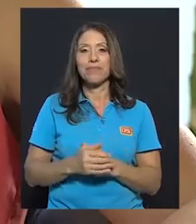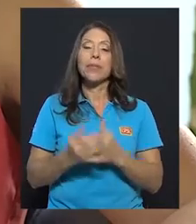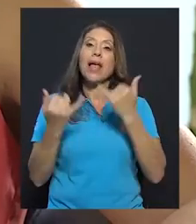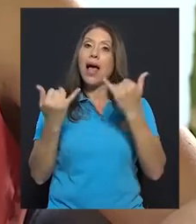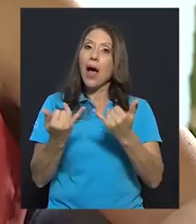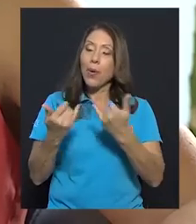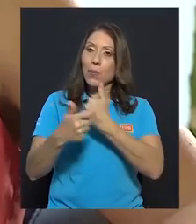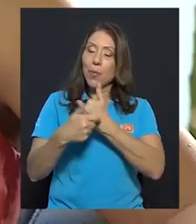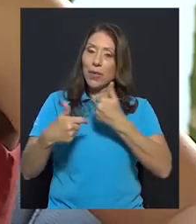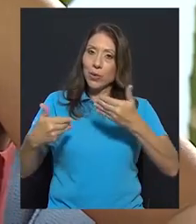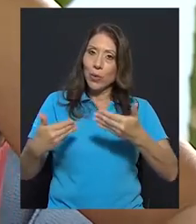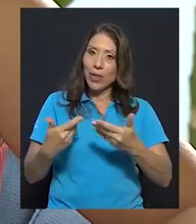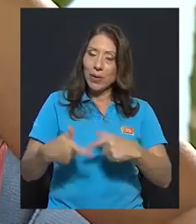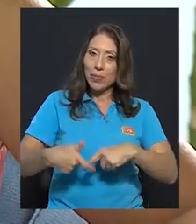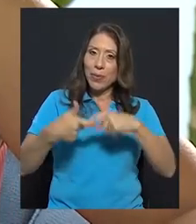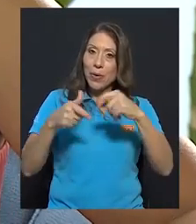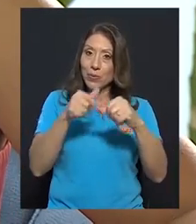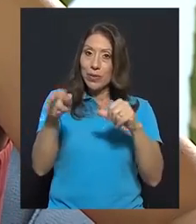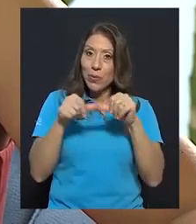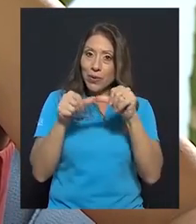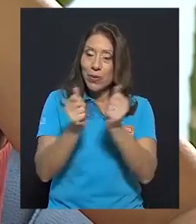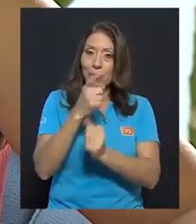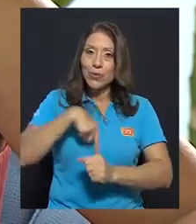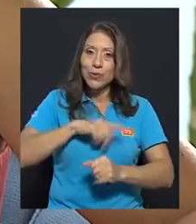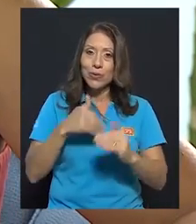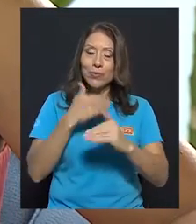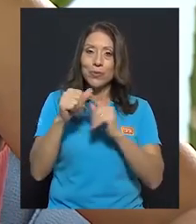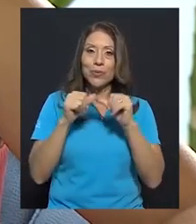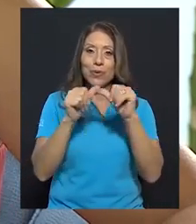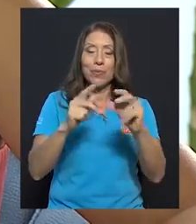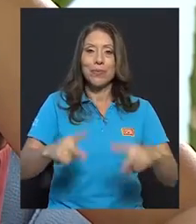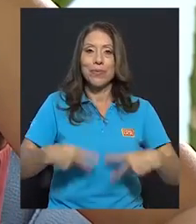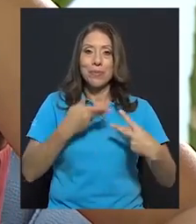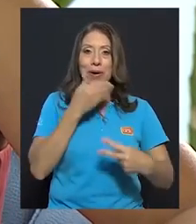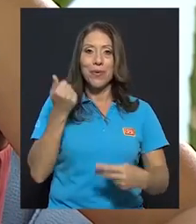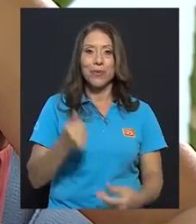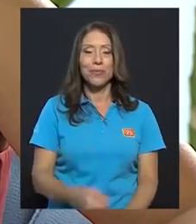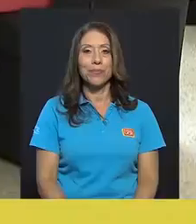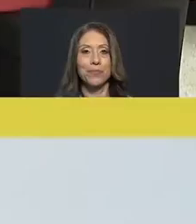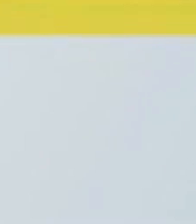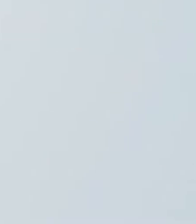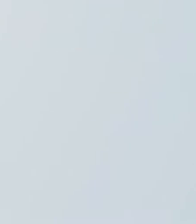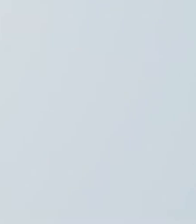momento de hacer una segunda pausa. Quédese con nosotros y ya regresamos con más de Vivir Mejor.